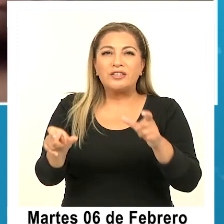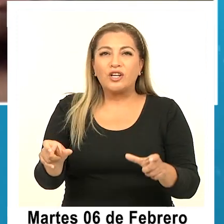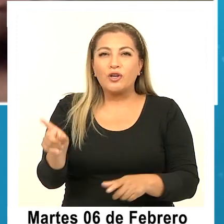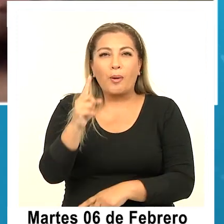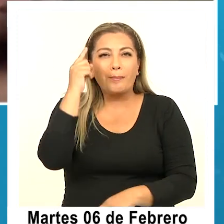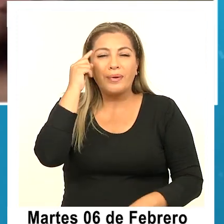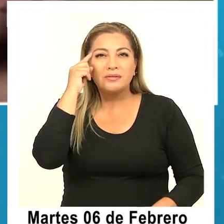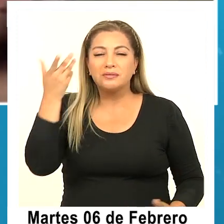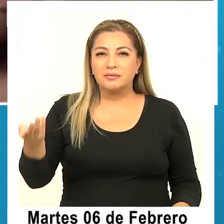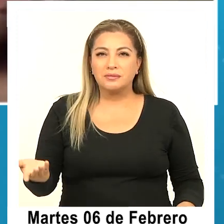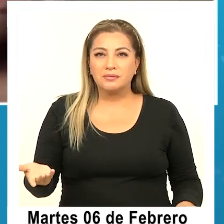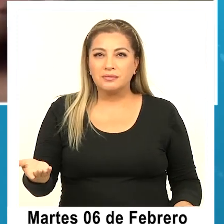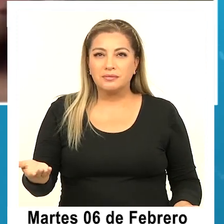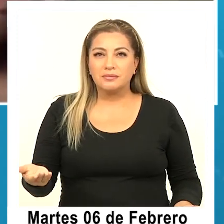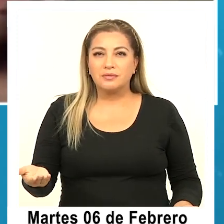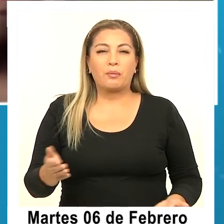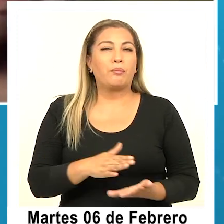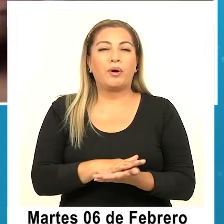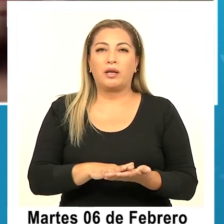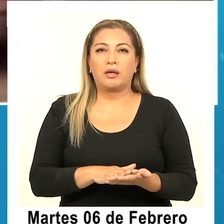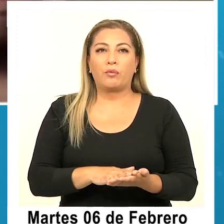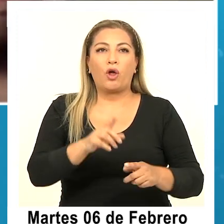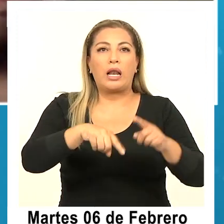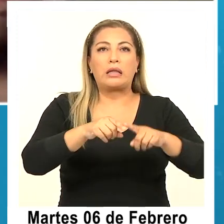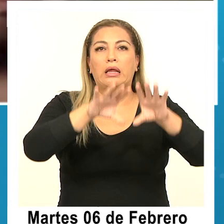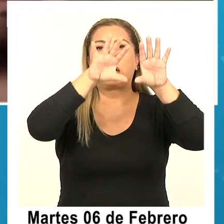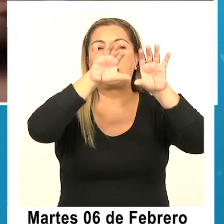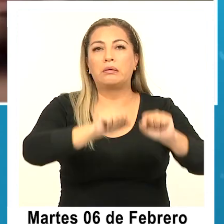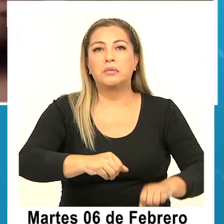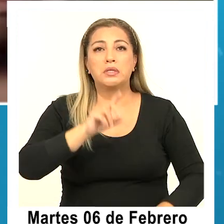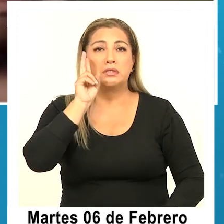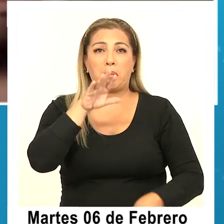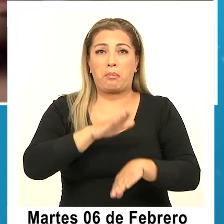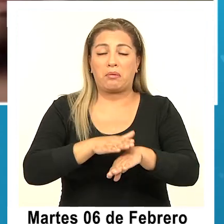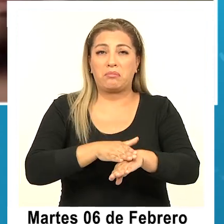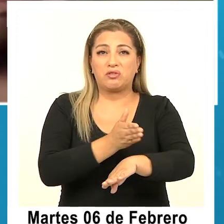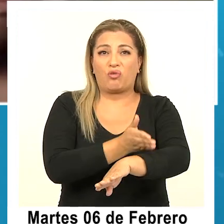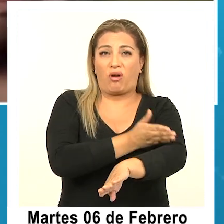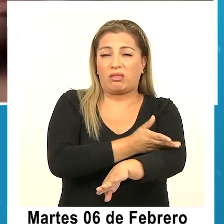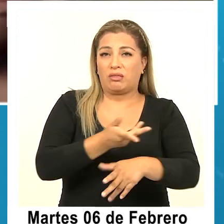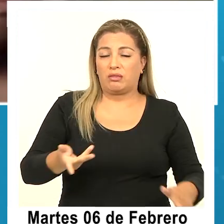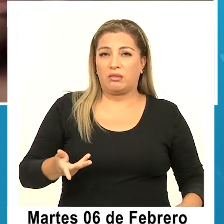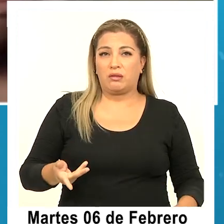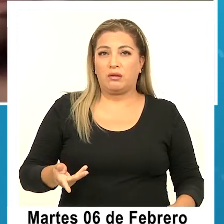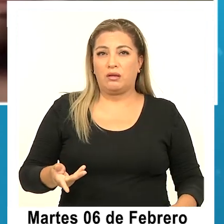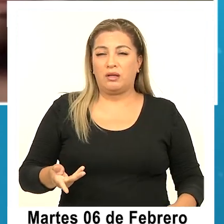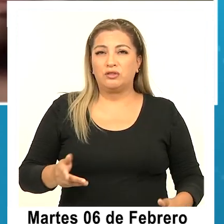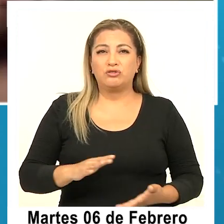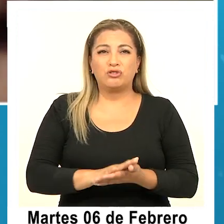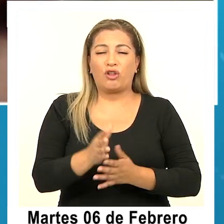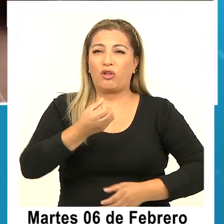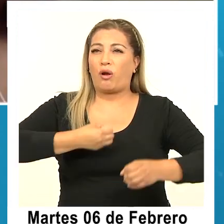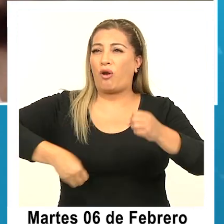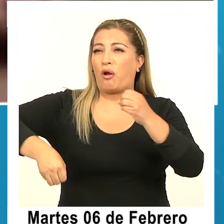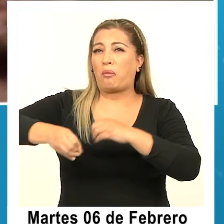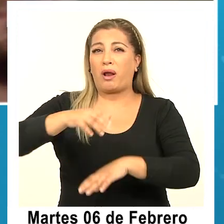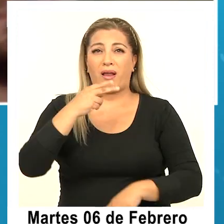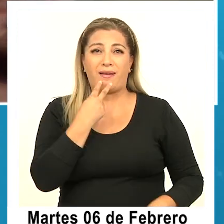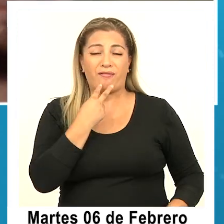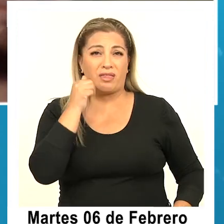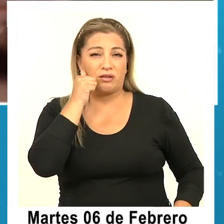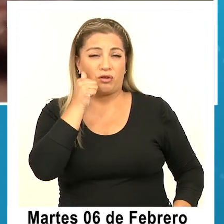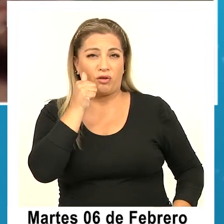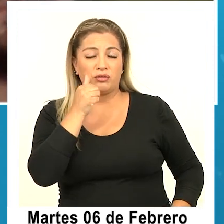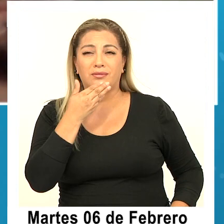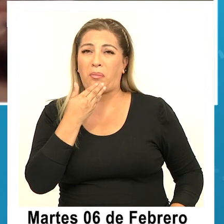decir, ocupación de terrenos sin ningún permiso, actos poco cívicos en lo cotidiano, actos